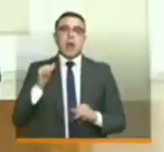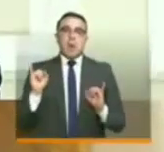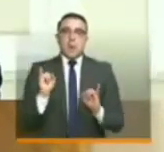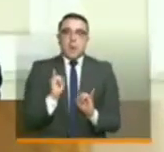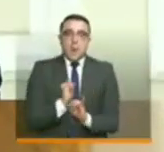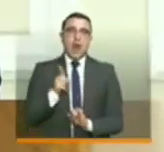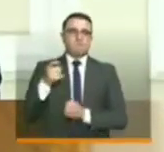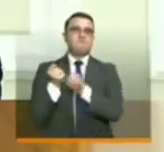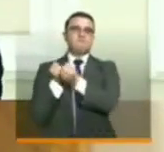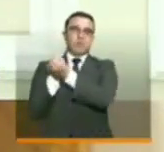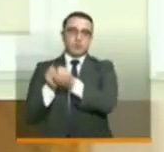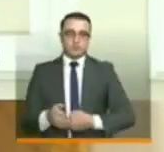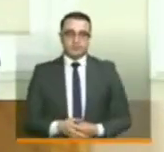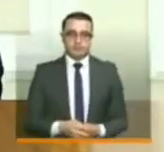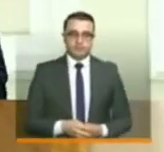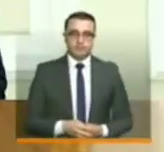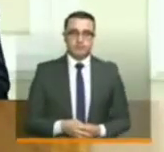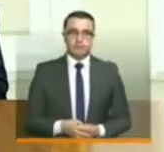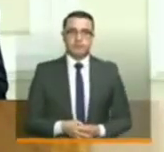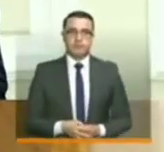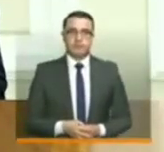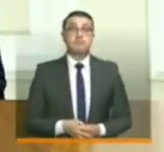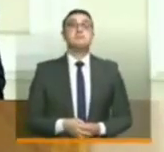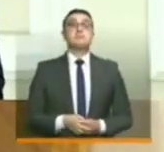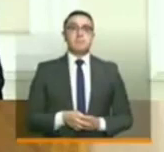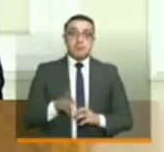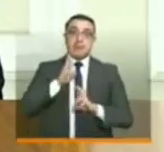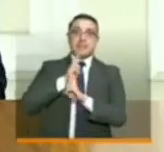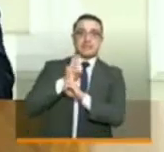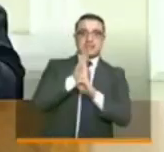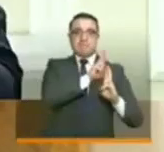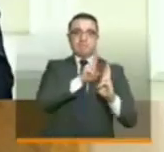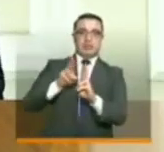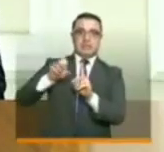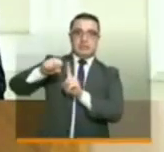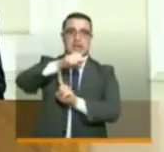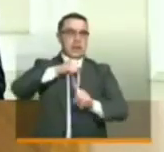Ahí estábamos apreciando toda la respuesta social en el marco de la